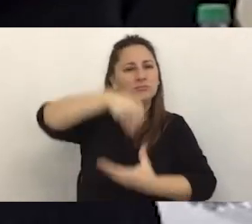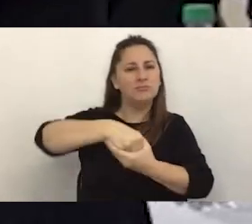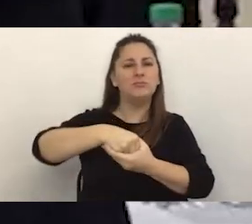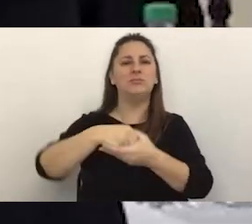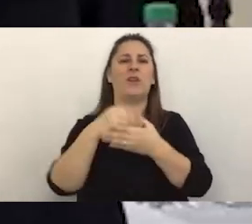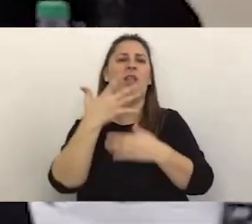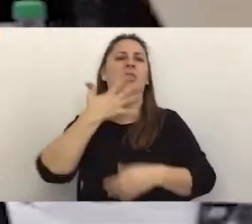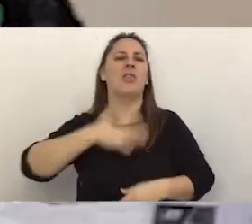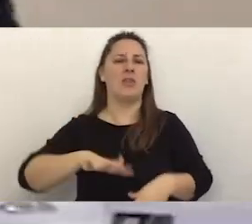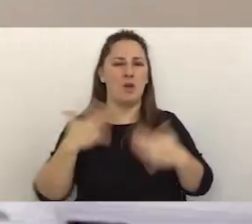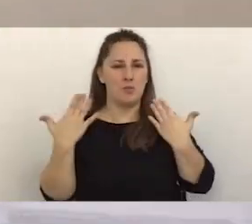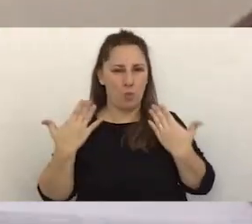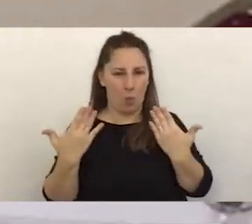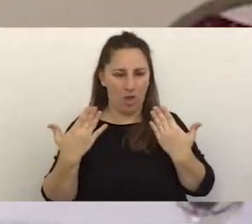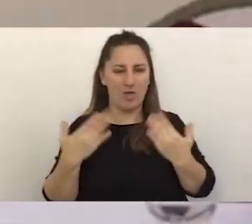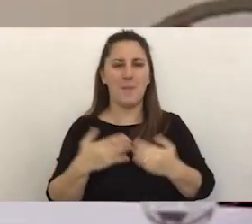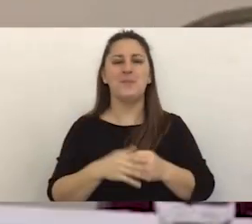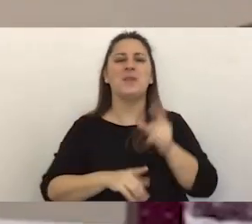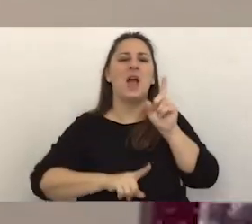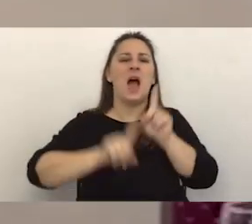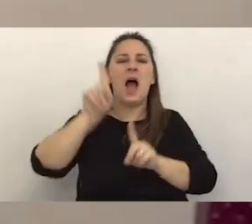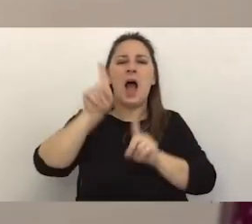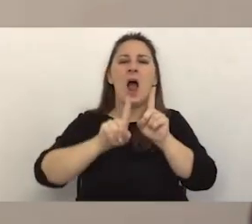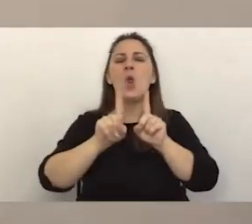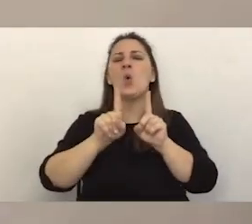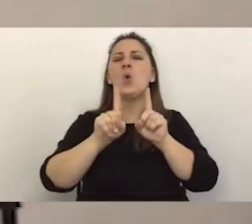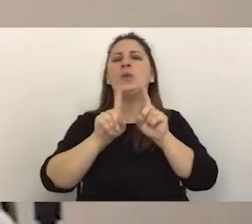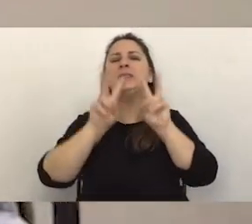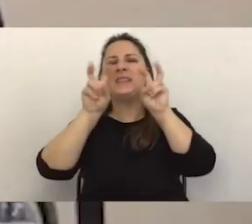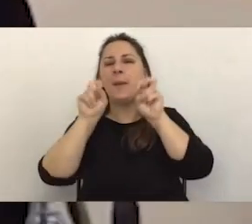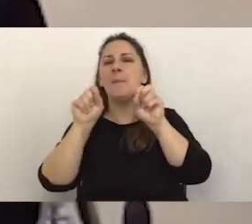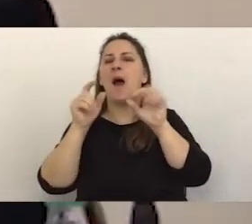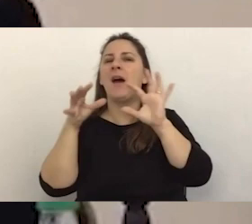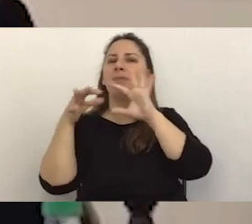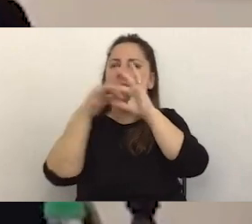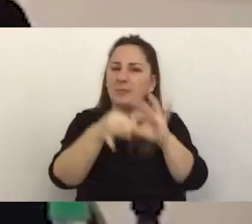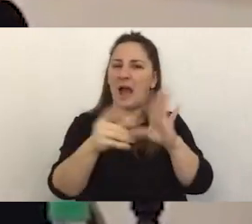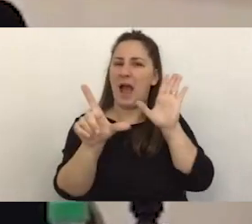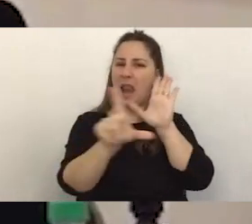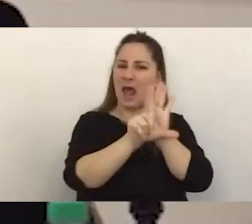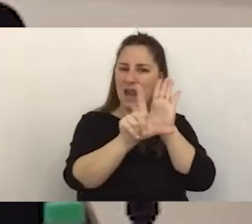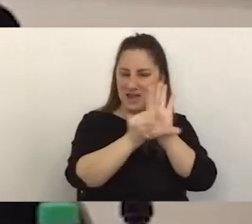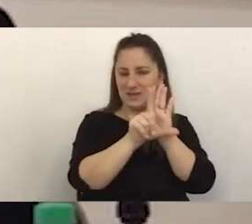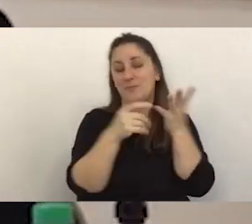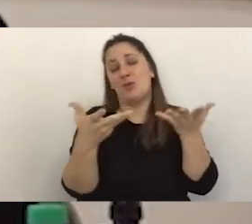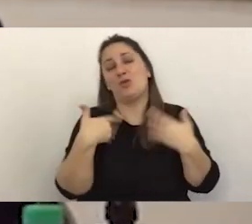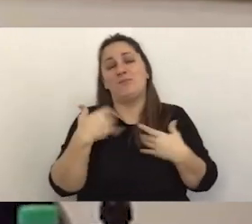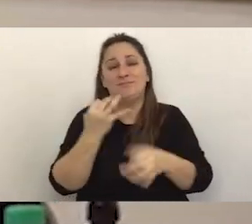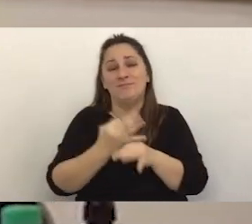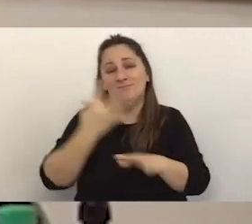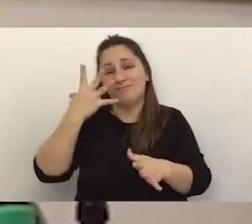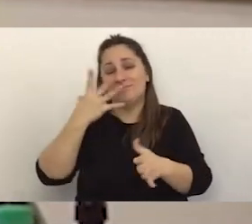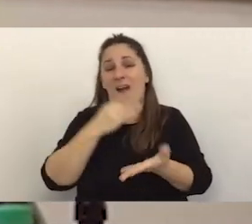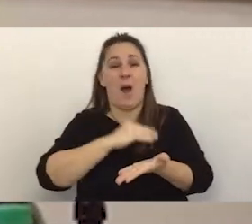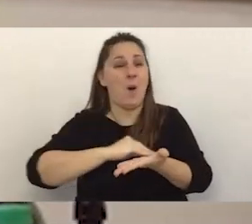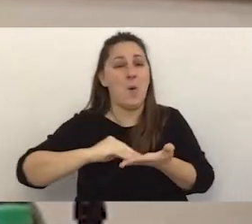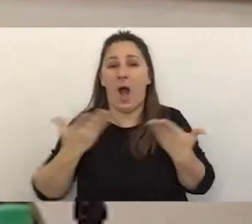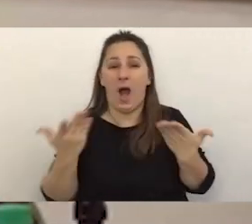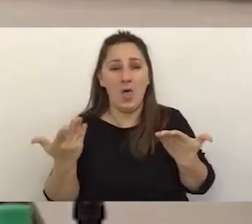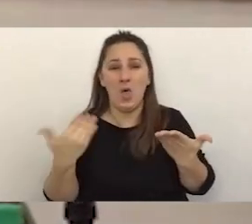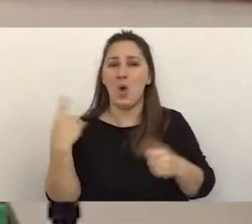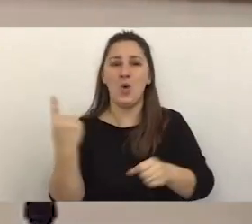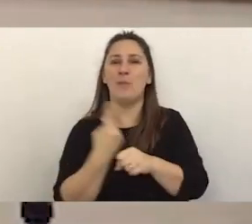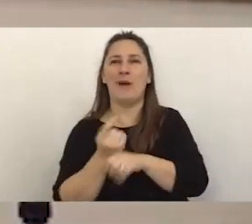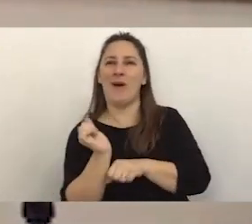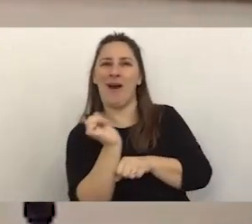Igualmente, algunas referencias jurisprudenciales voy a dar y demás, porque bueno, mi especialidad es la abogacía, no puedo esquivar mucho eso.